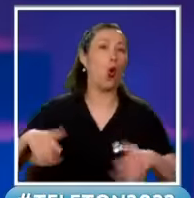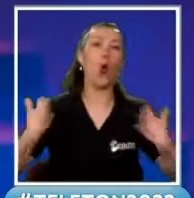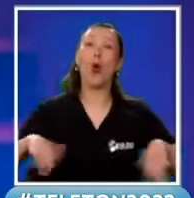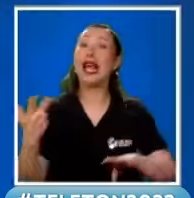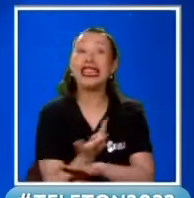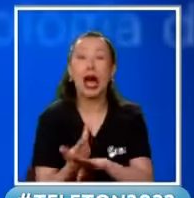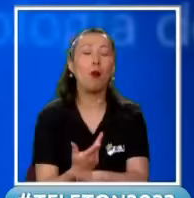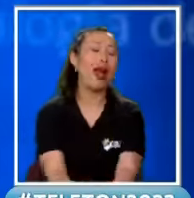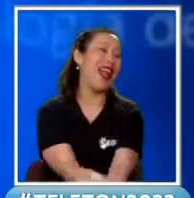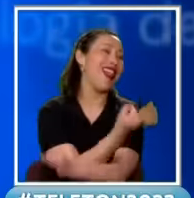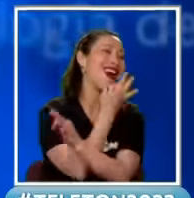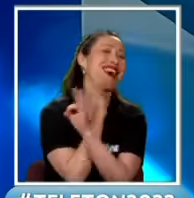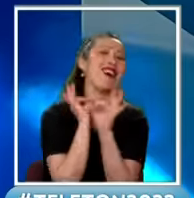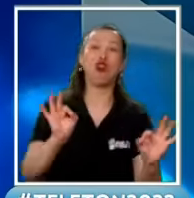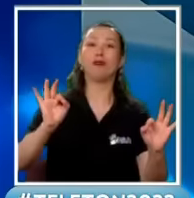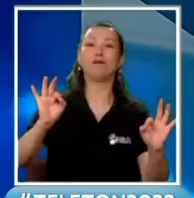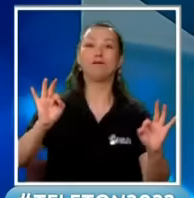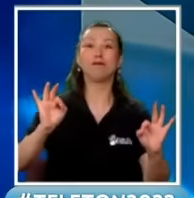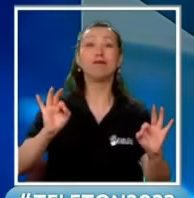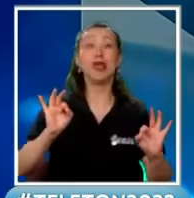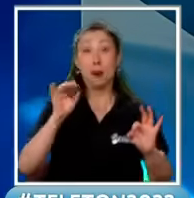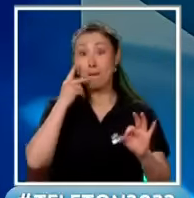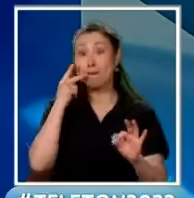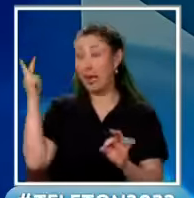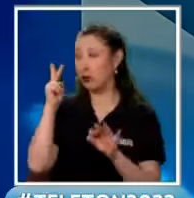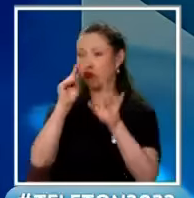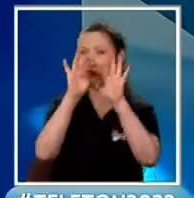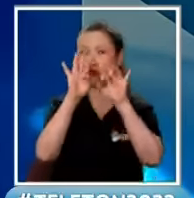Mira, ahí está. Condiciones de uso.